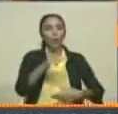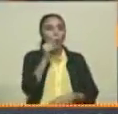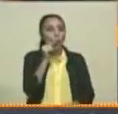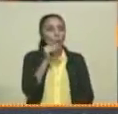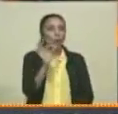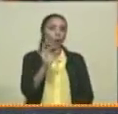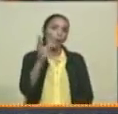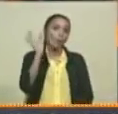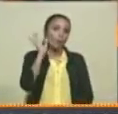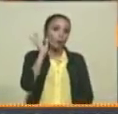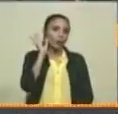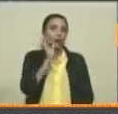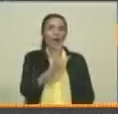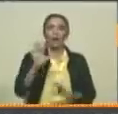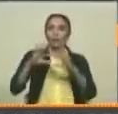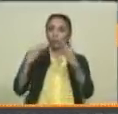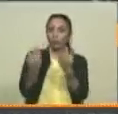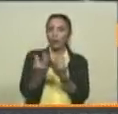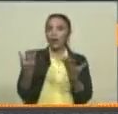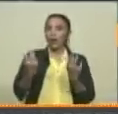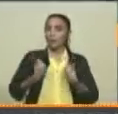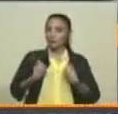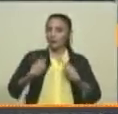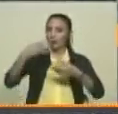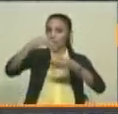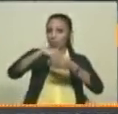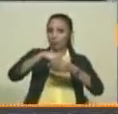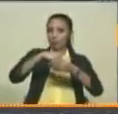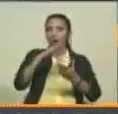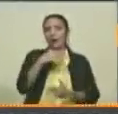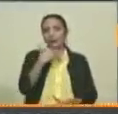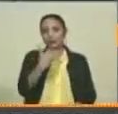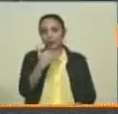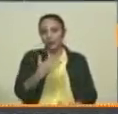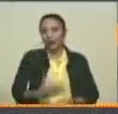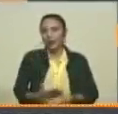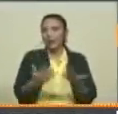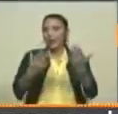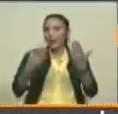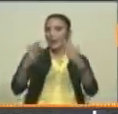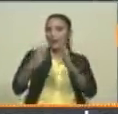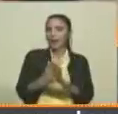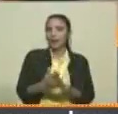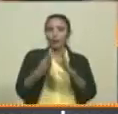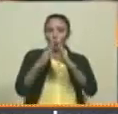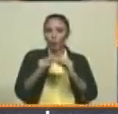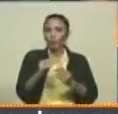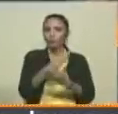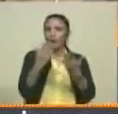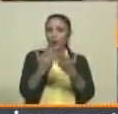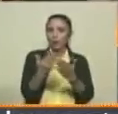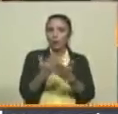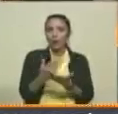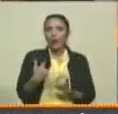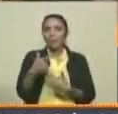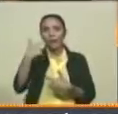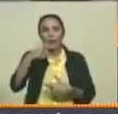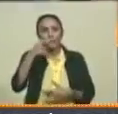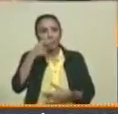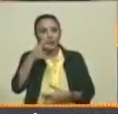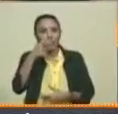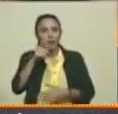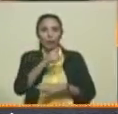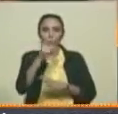una mujer que con su familia pudiera estar en la escuela, tomar la escuela como punto y círculo para